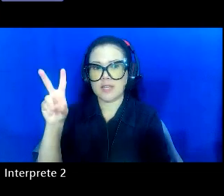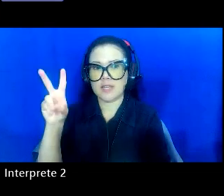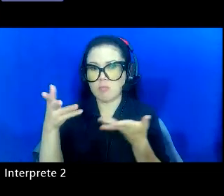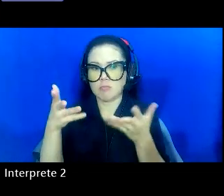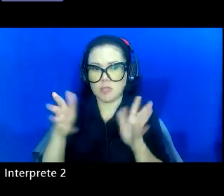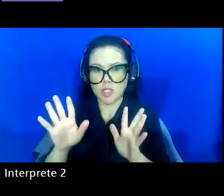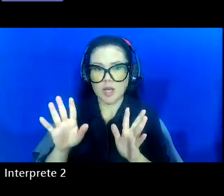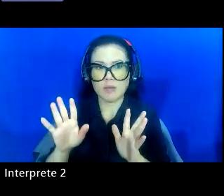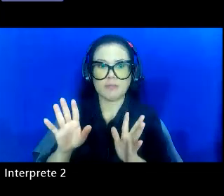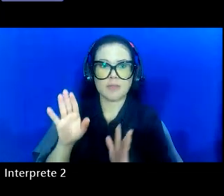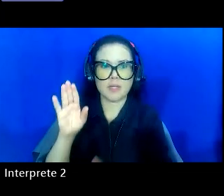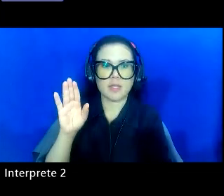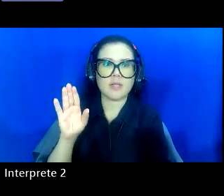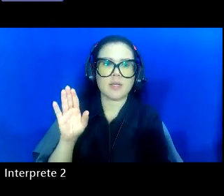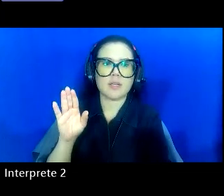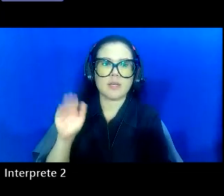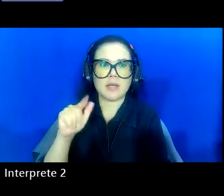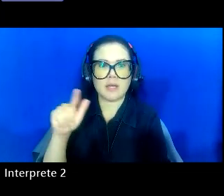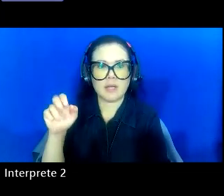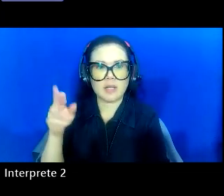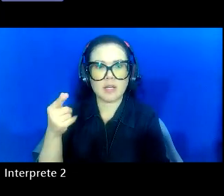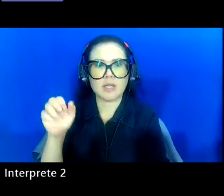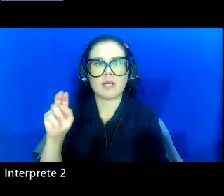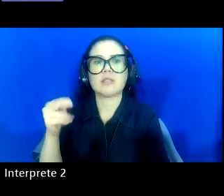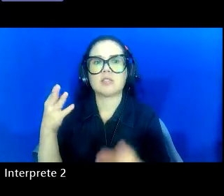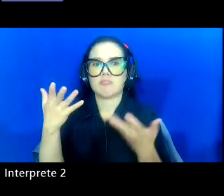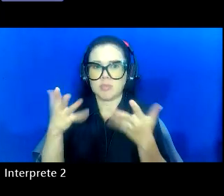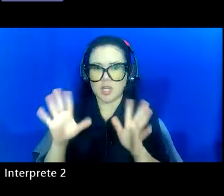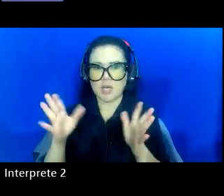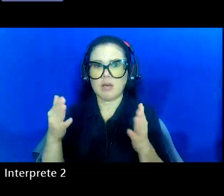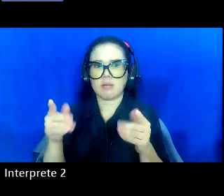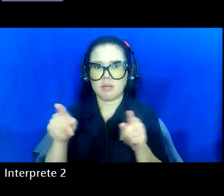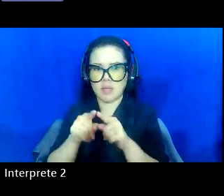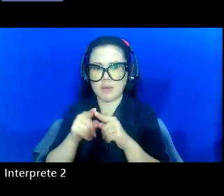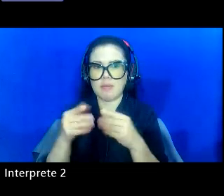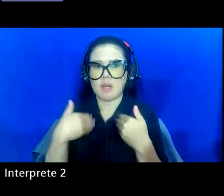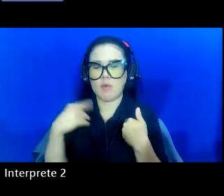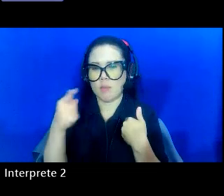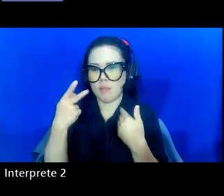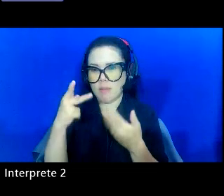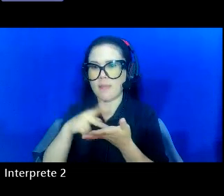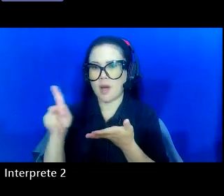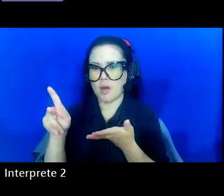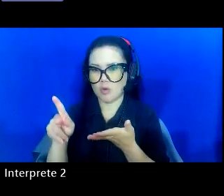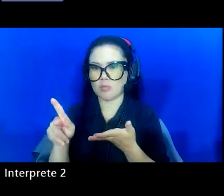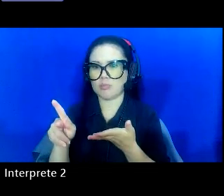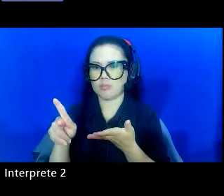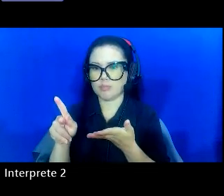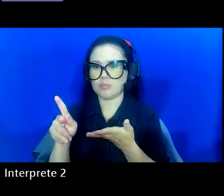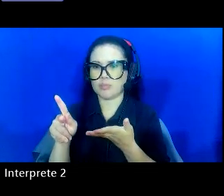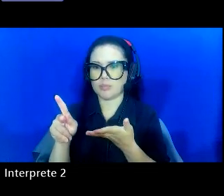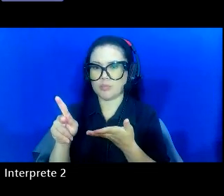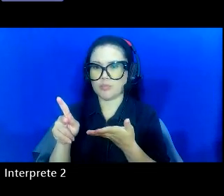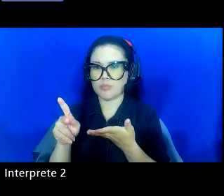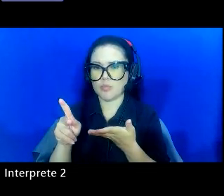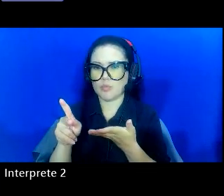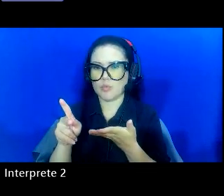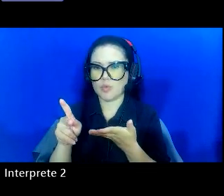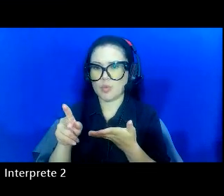Allergan hemos recibido igualmente, ¿verdad?, ese primer pago. En el momento que recibimos esto, que también fue como todo de cantazo, esto